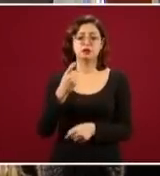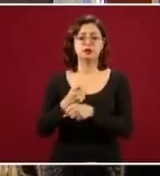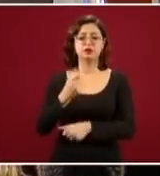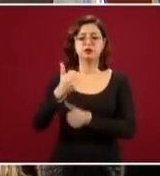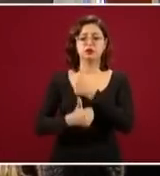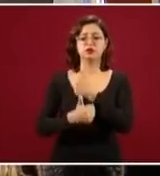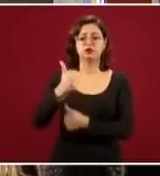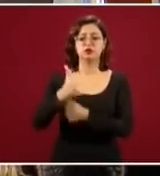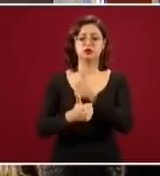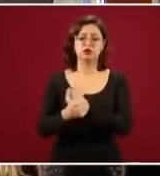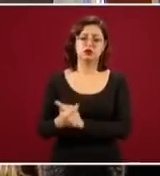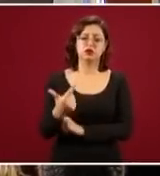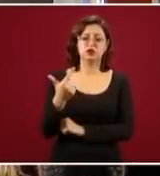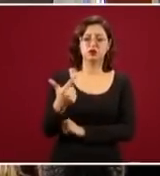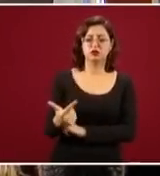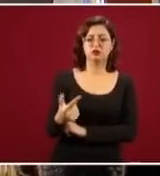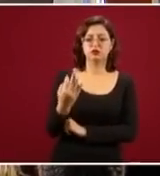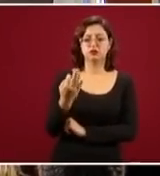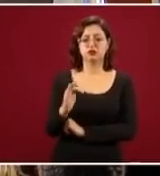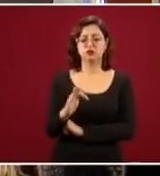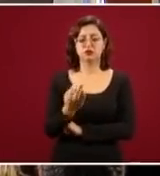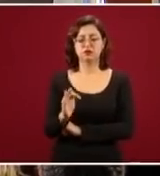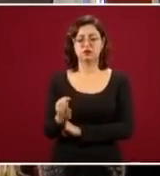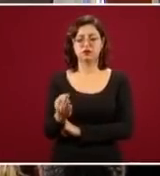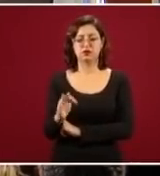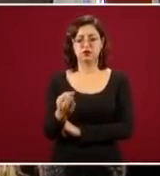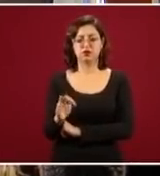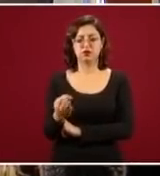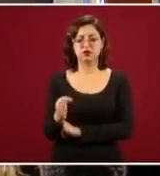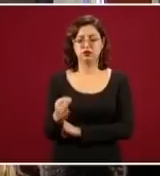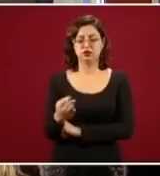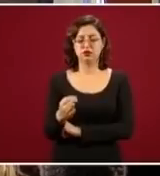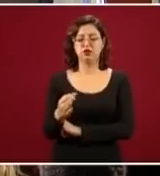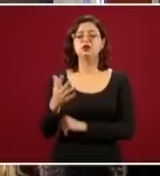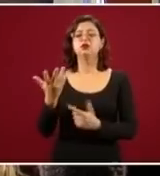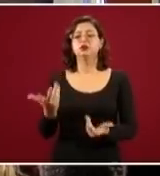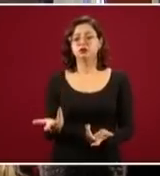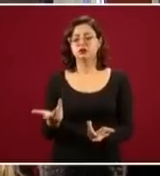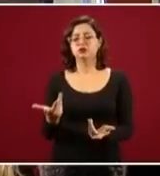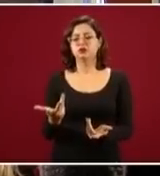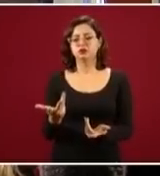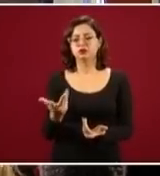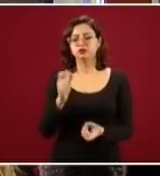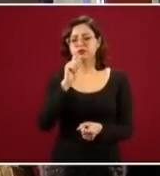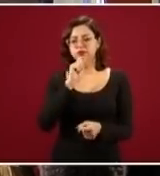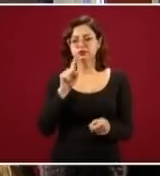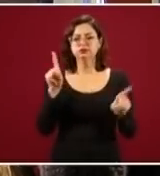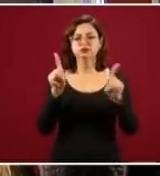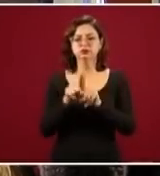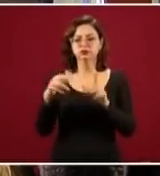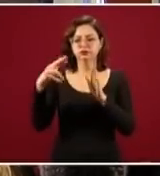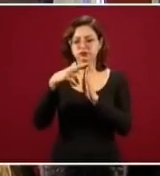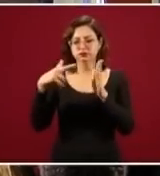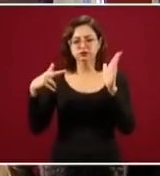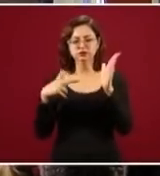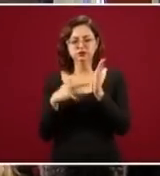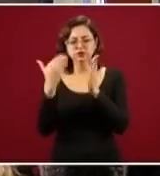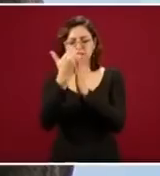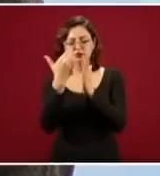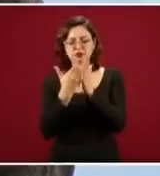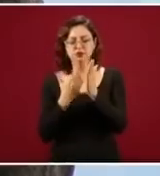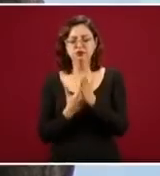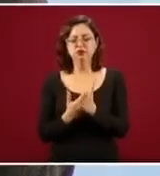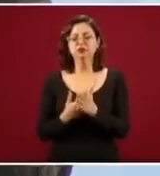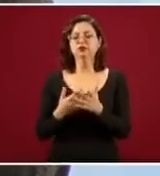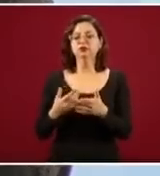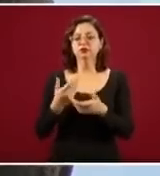7 de febrero. Sería también un lanzamiento de las pruebas para la adquisición de riel el día